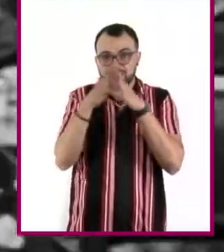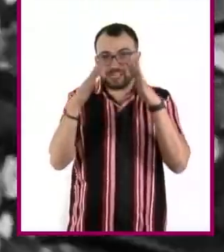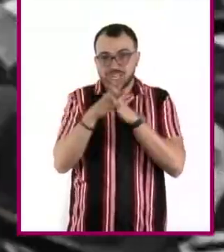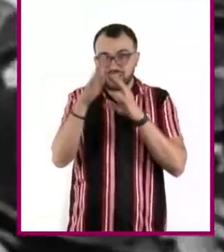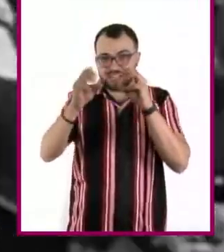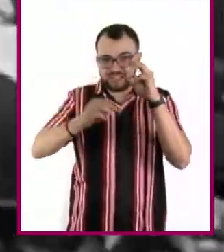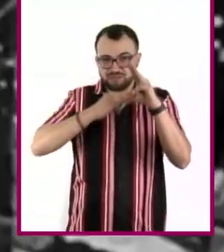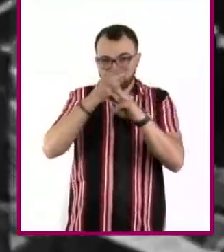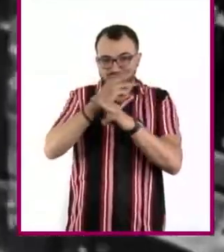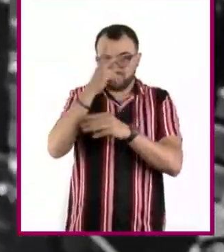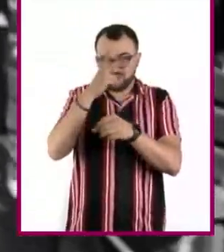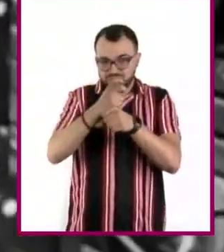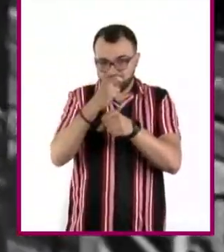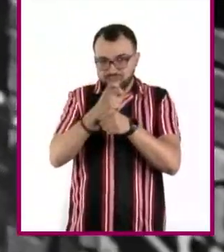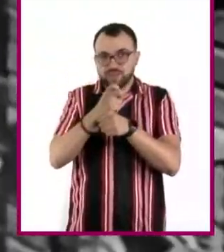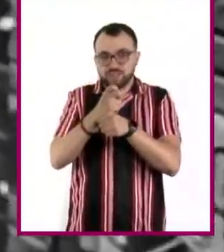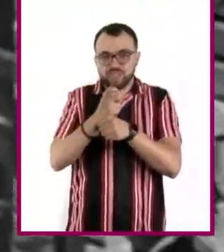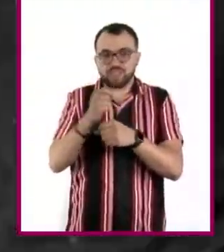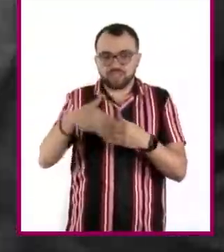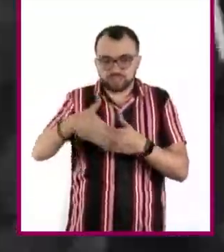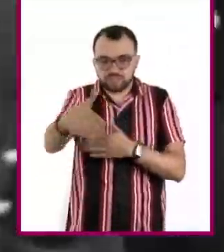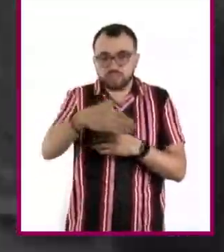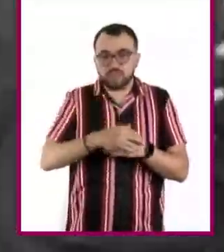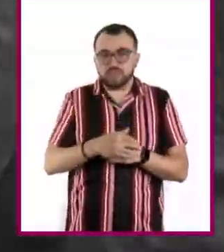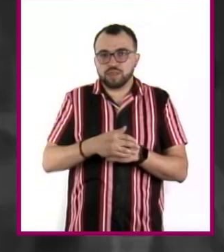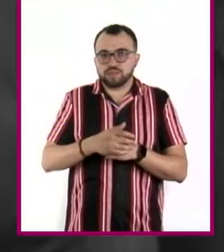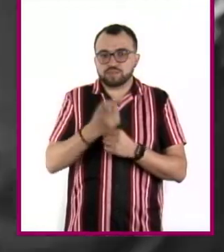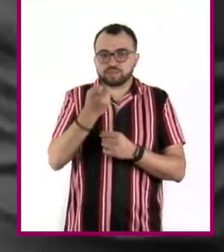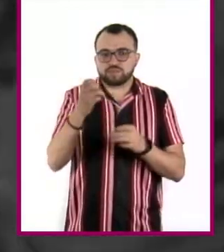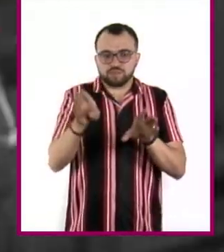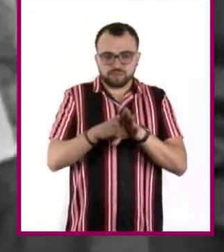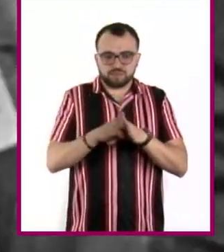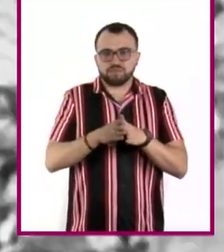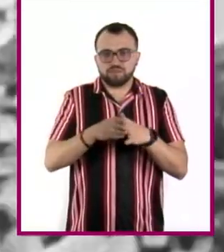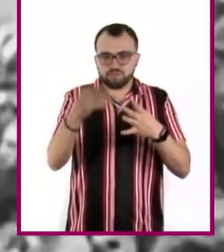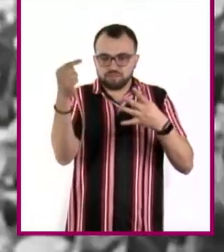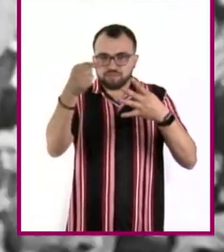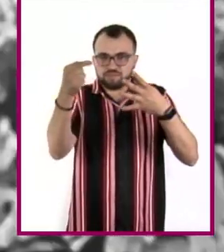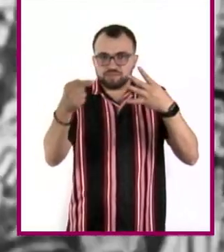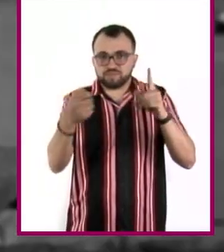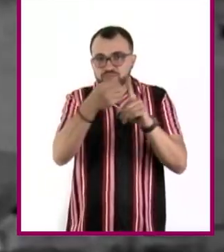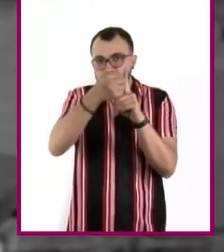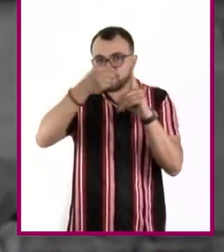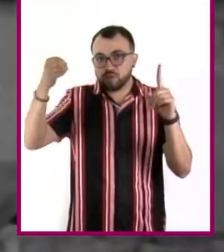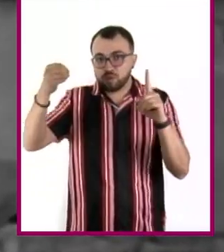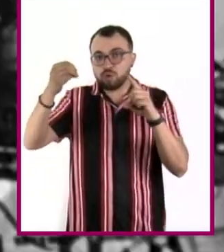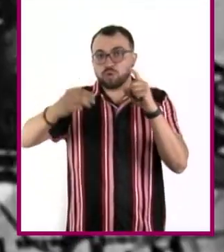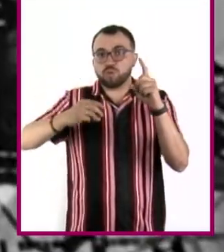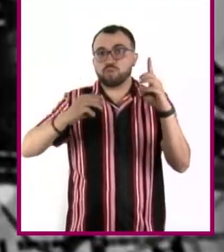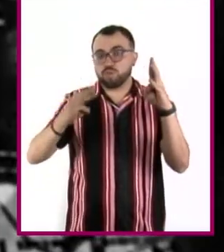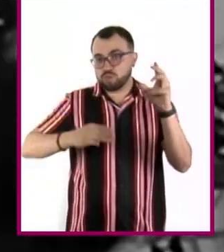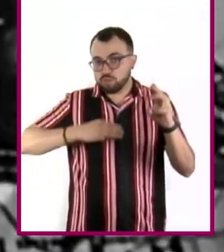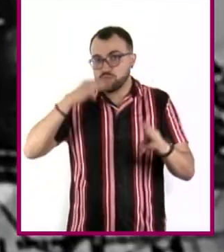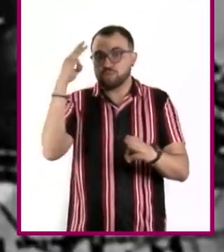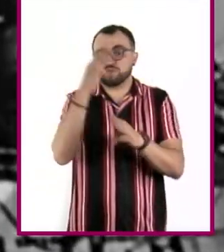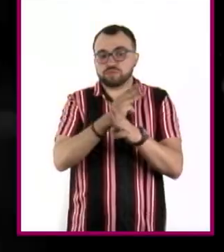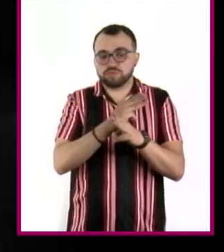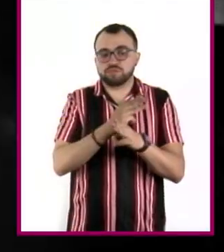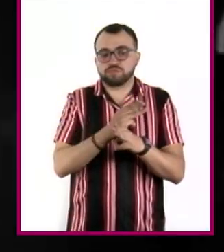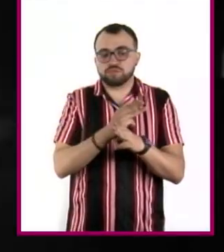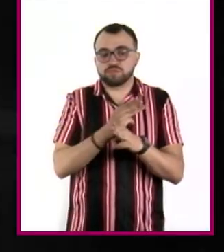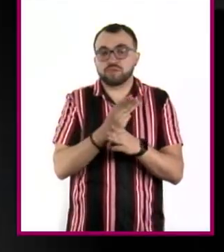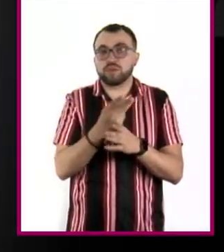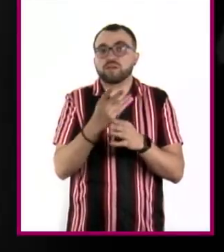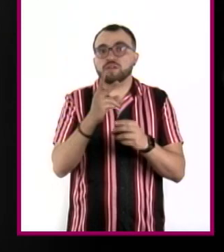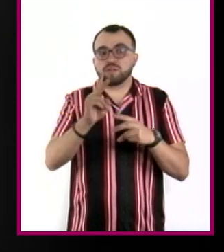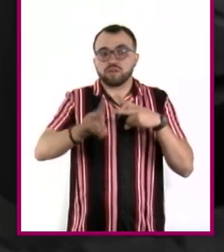entonces. Iniciar diciendo que la configuración del orden mundial al final de la Segunda Guerra Mundial llevaría